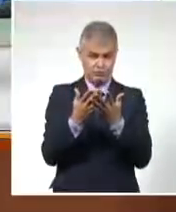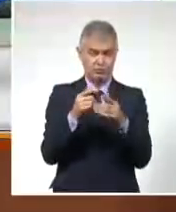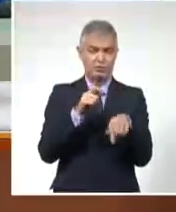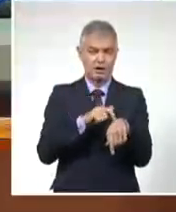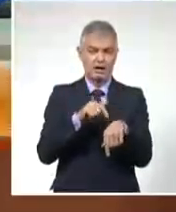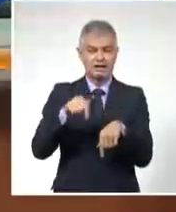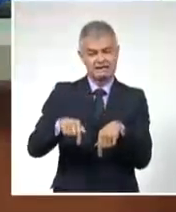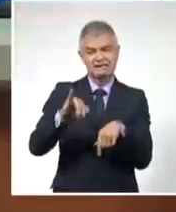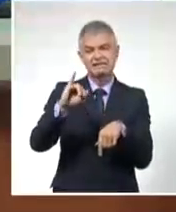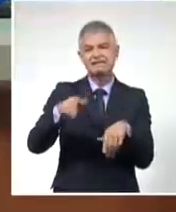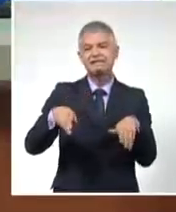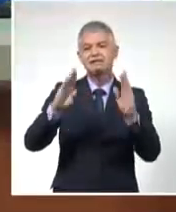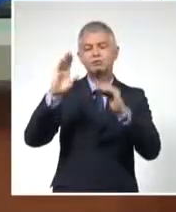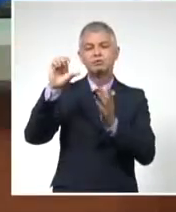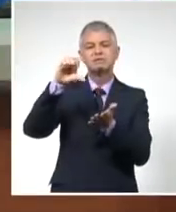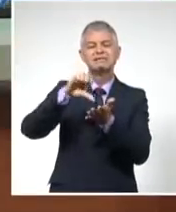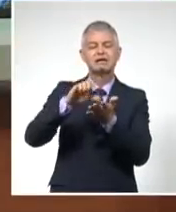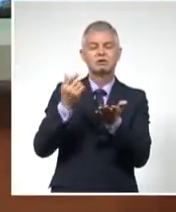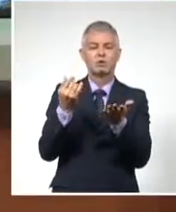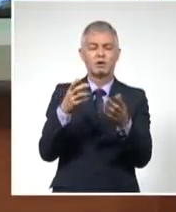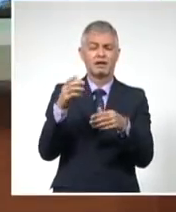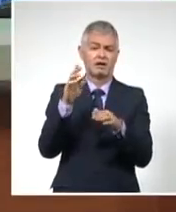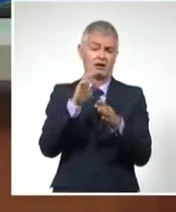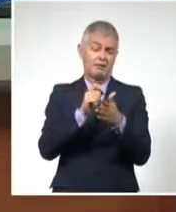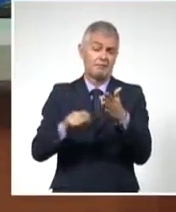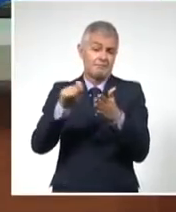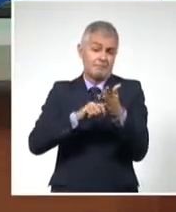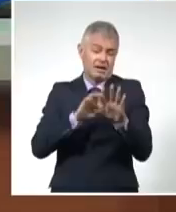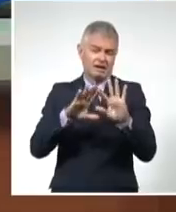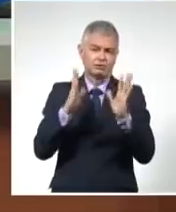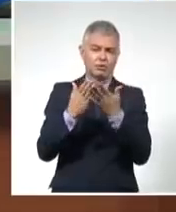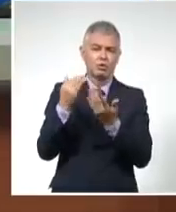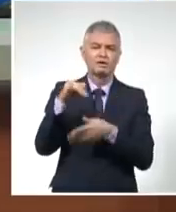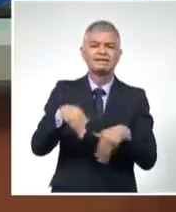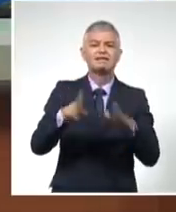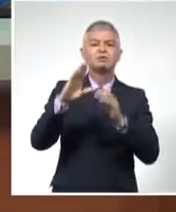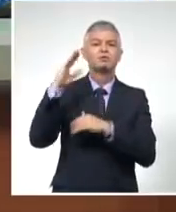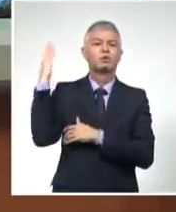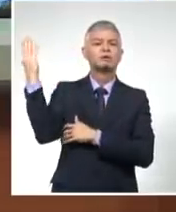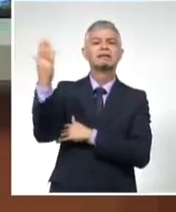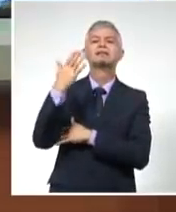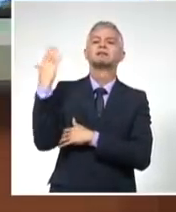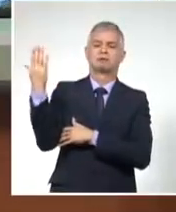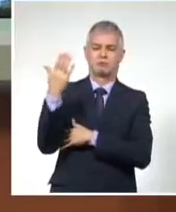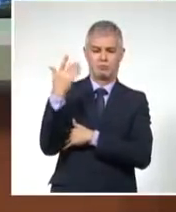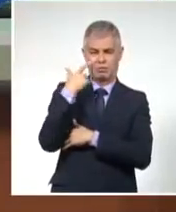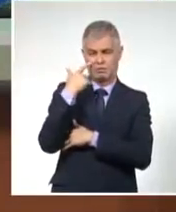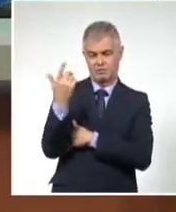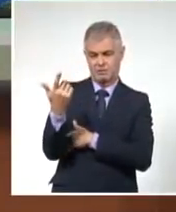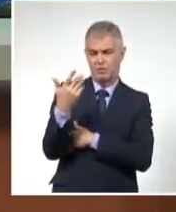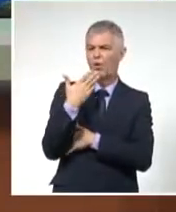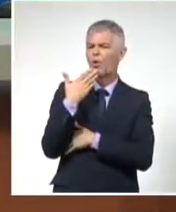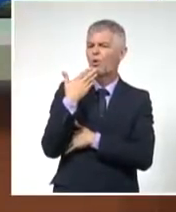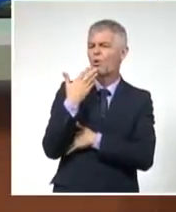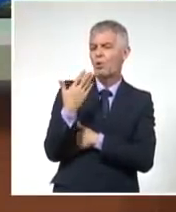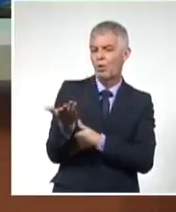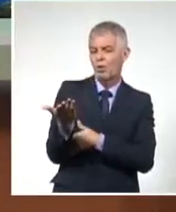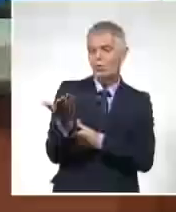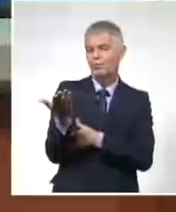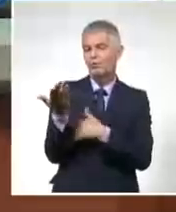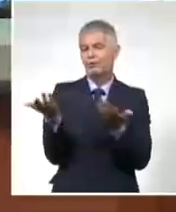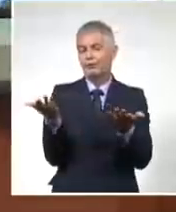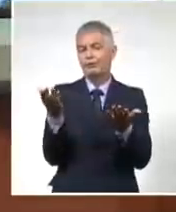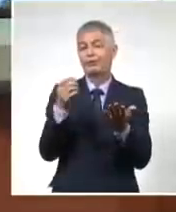desde el Centro Nacional de Pronósticos del Instituto de Meteorología para ver cómo ha sido el comportamiento